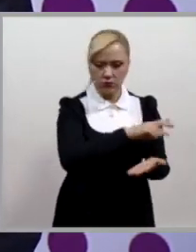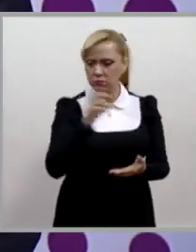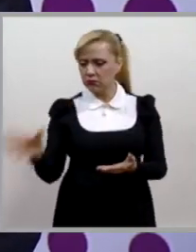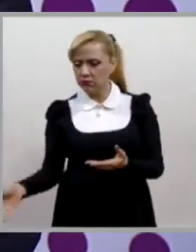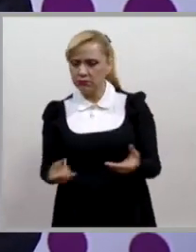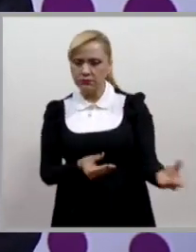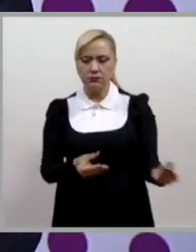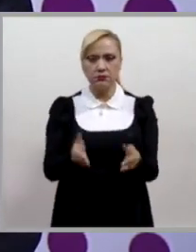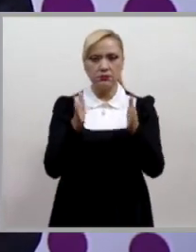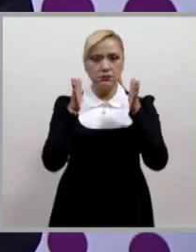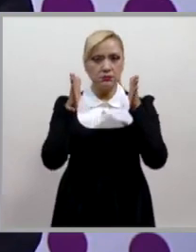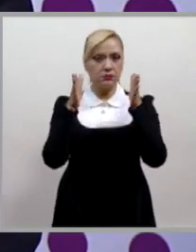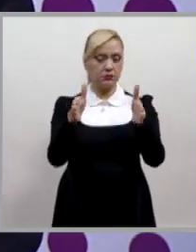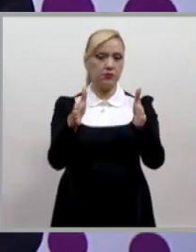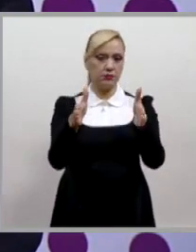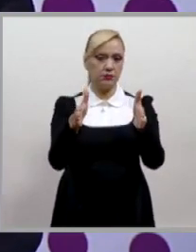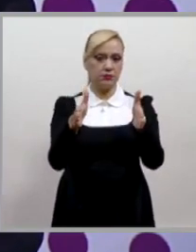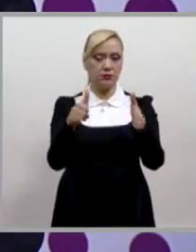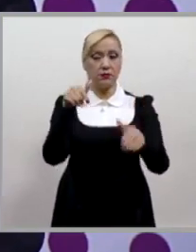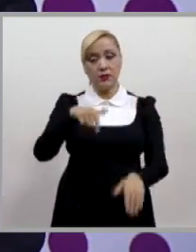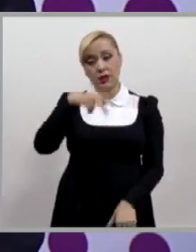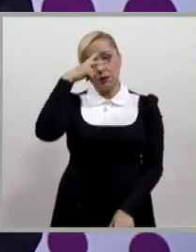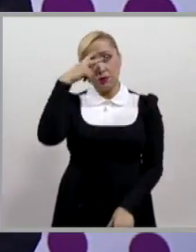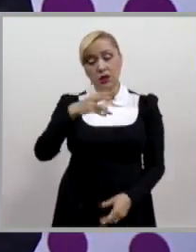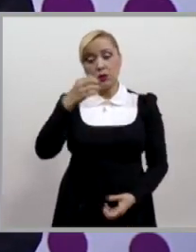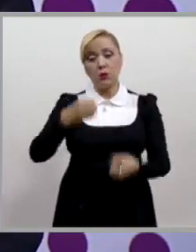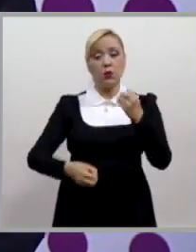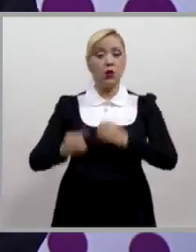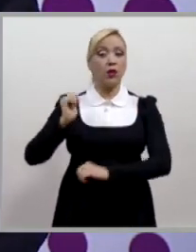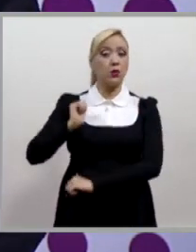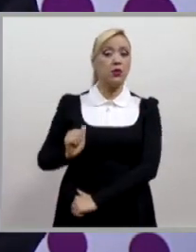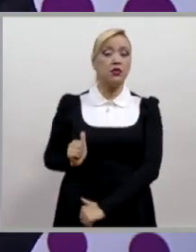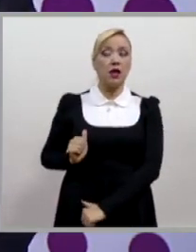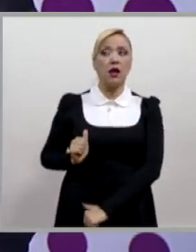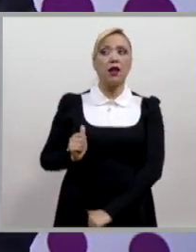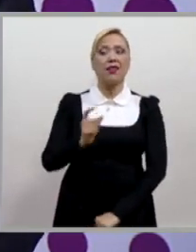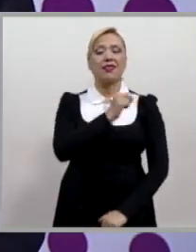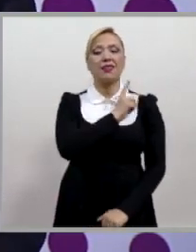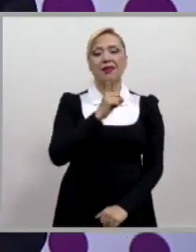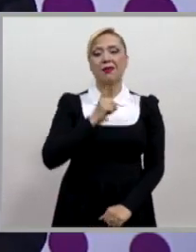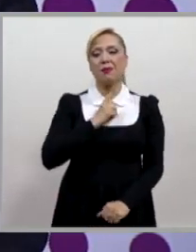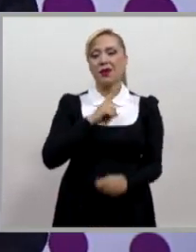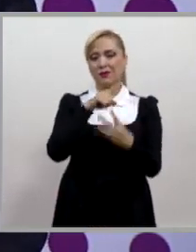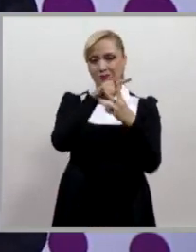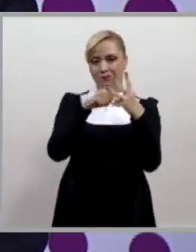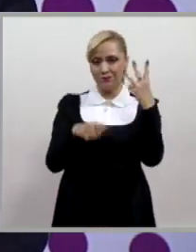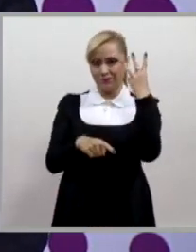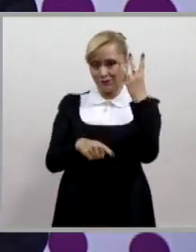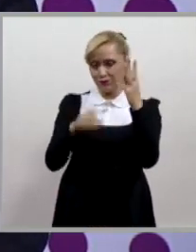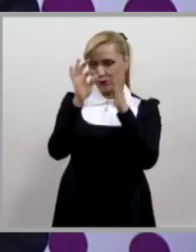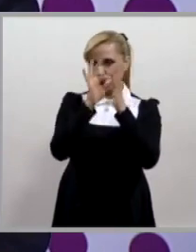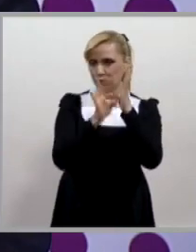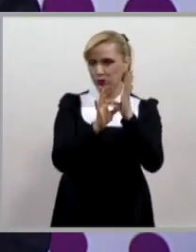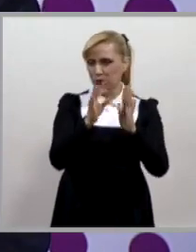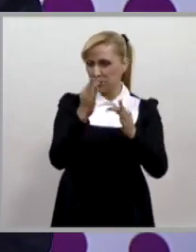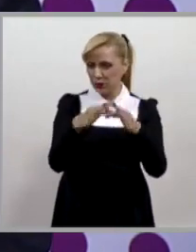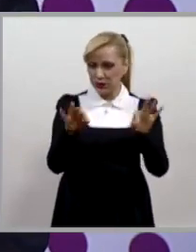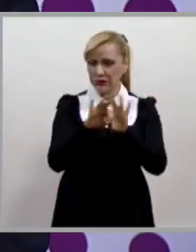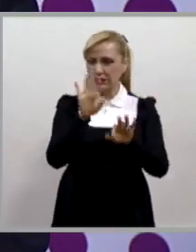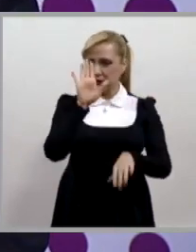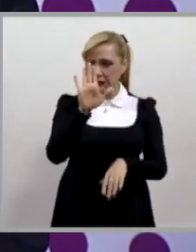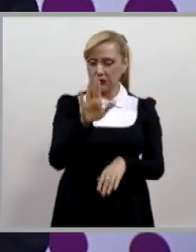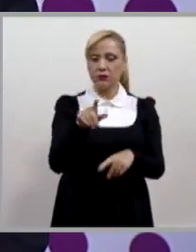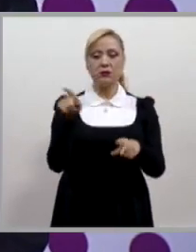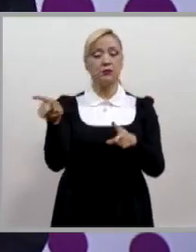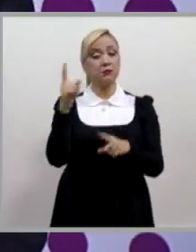que en México el Poder Judicial debe seguir tres líneas. La primera es que los jueces,